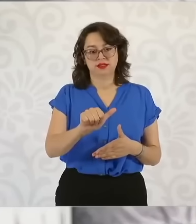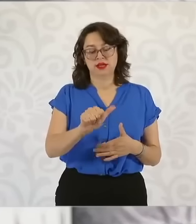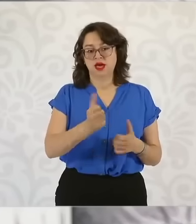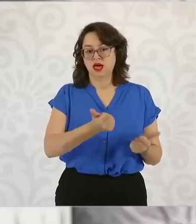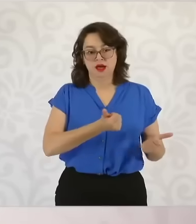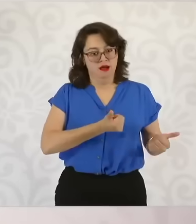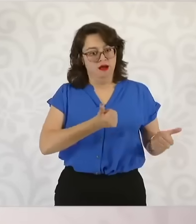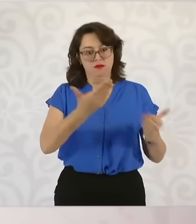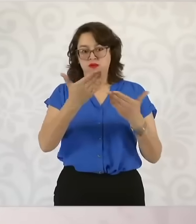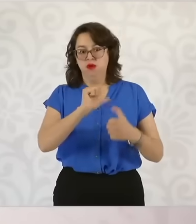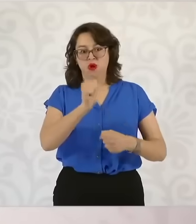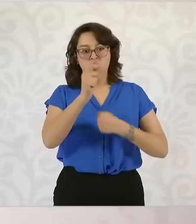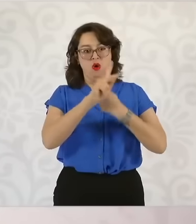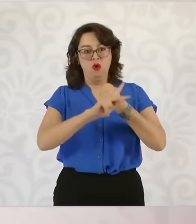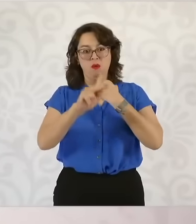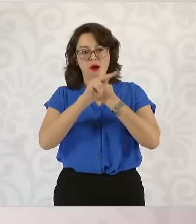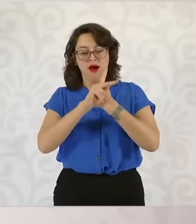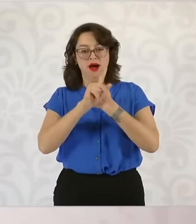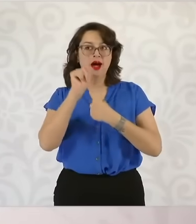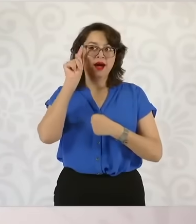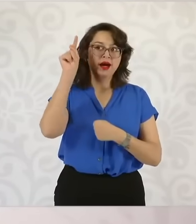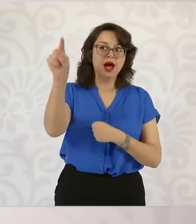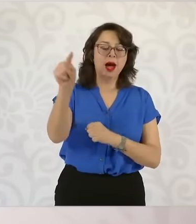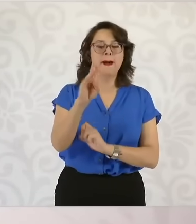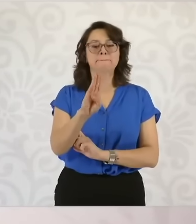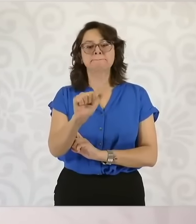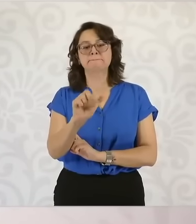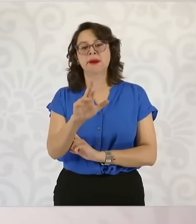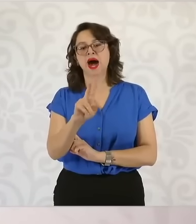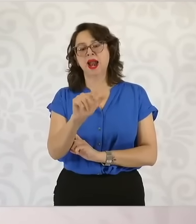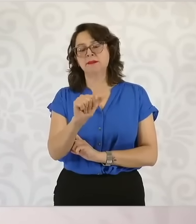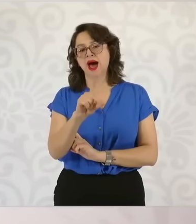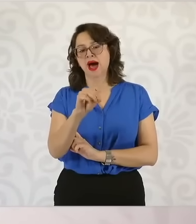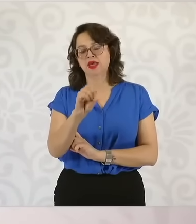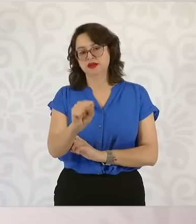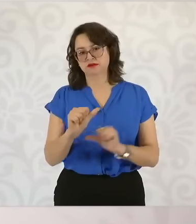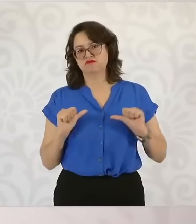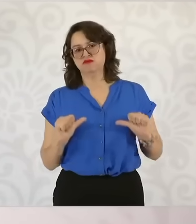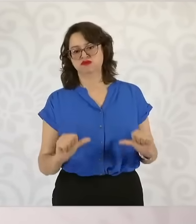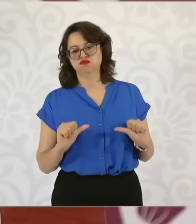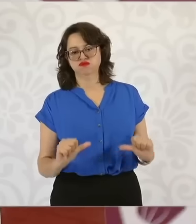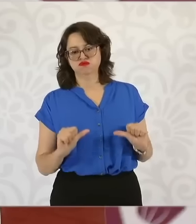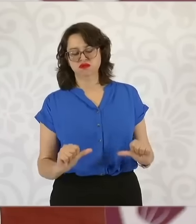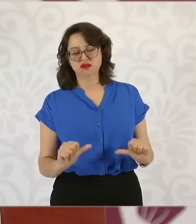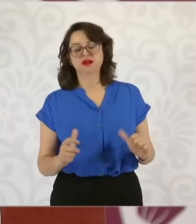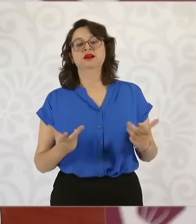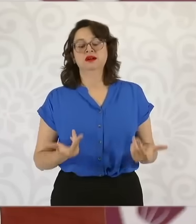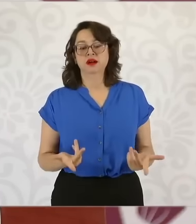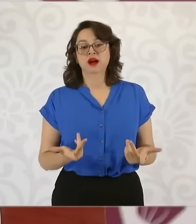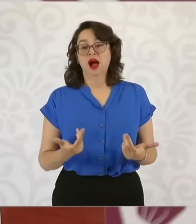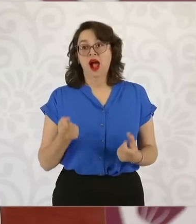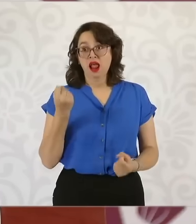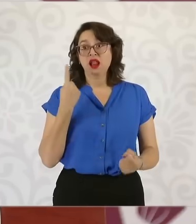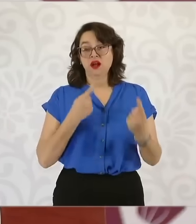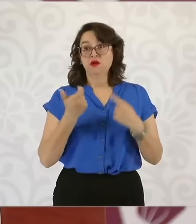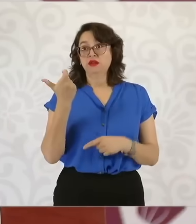país, los llevaban a Barbados, que es un paraíso, y también algún dinero